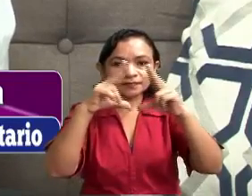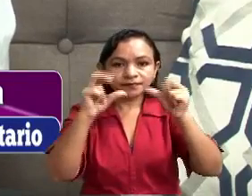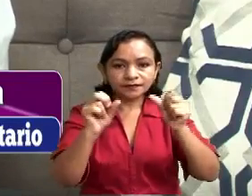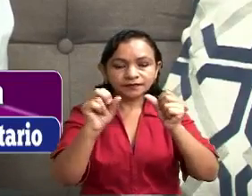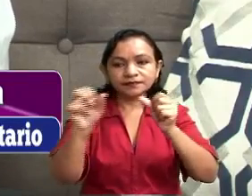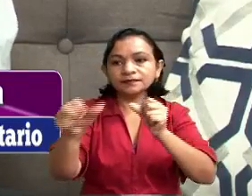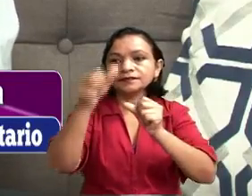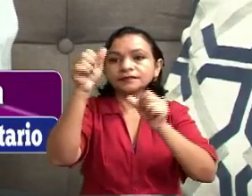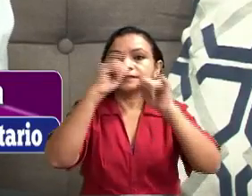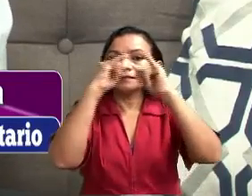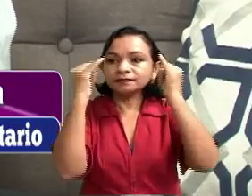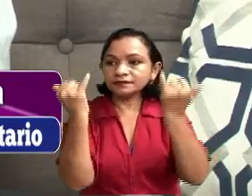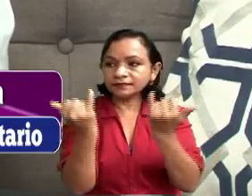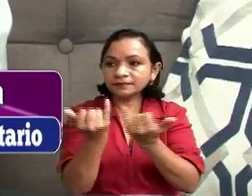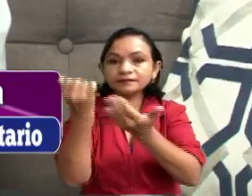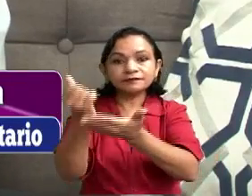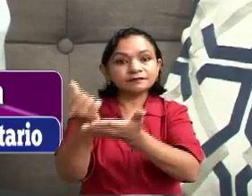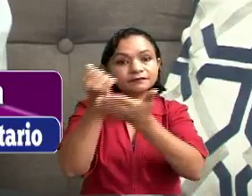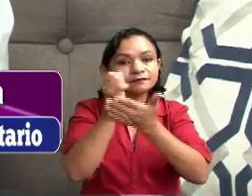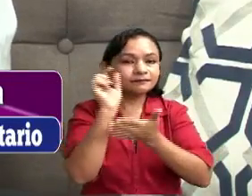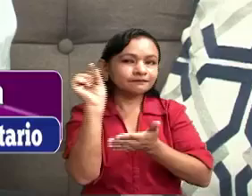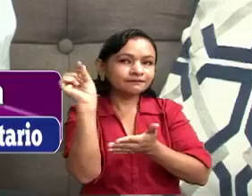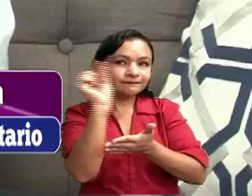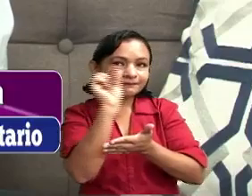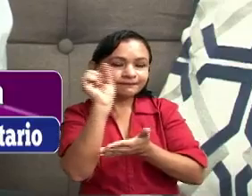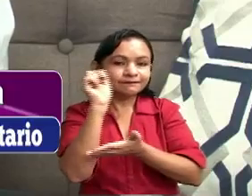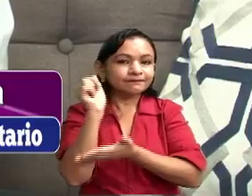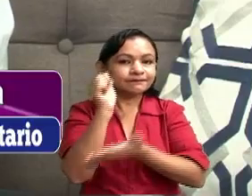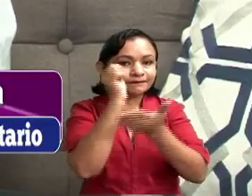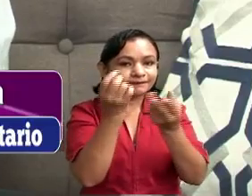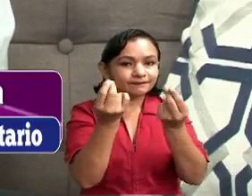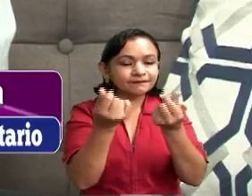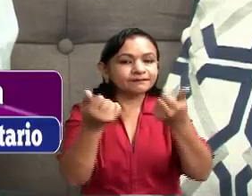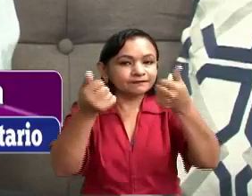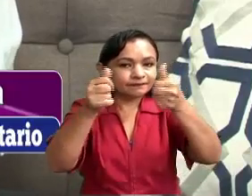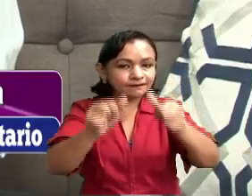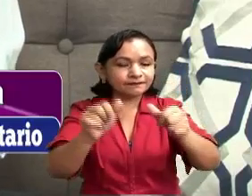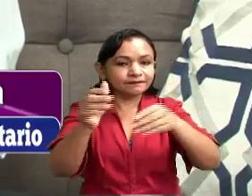contraparte internacional cuando hay préstamos ya contratados.